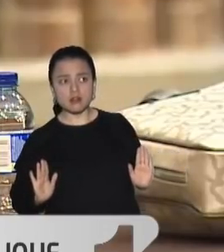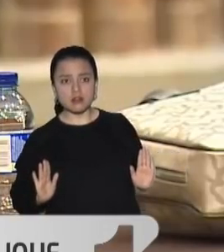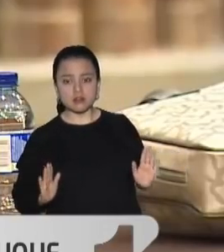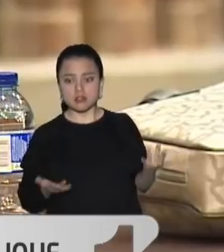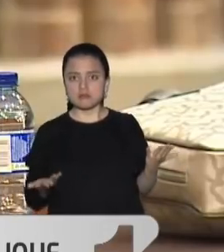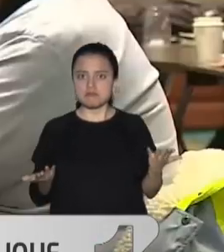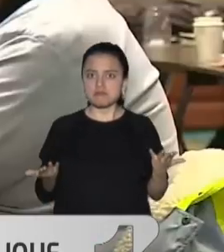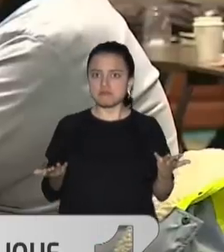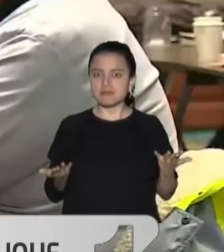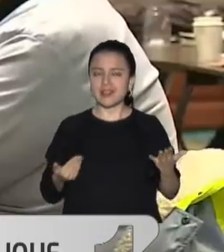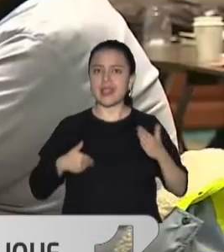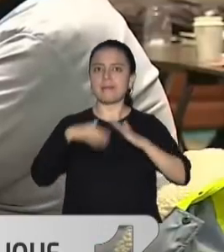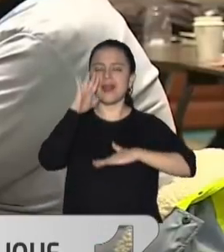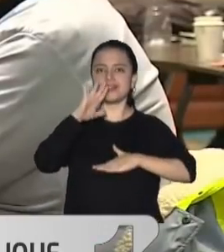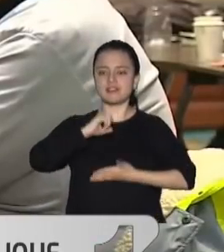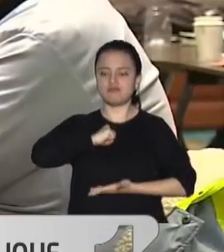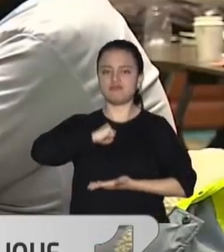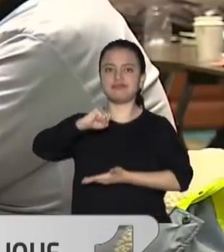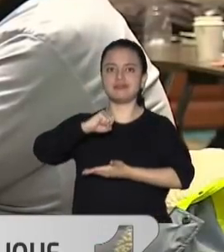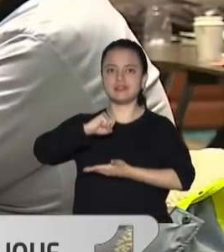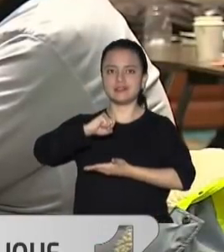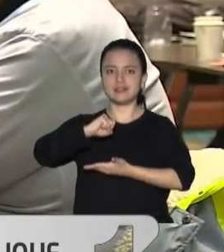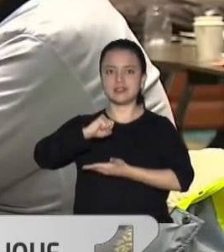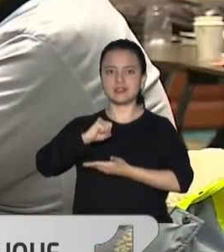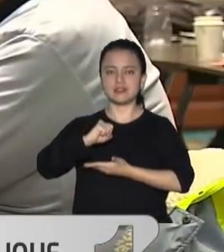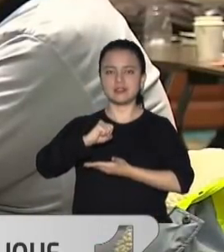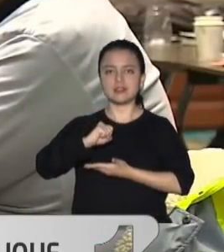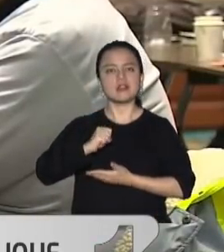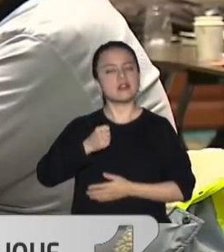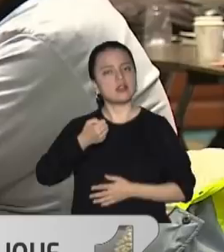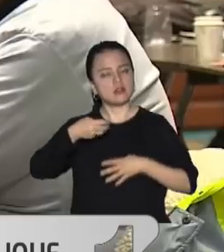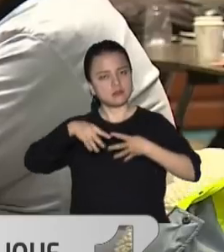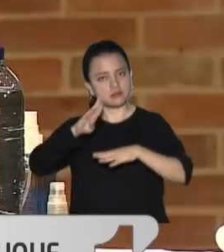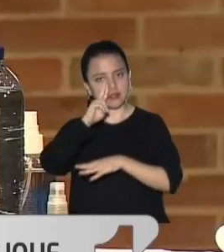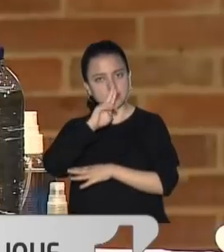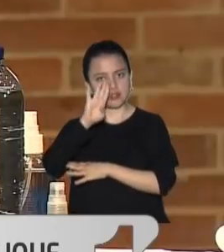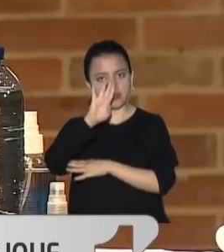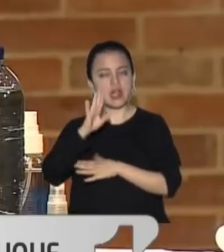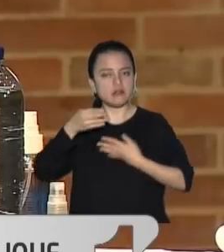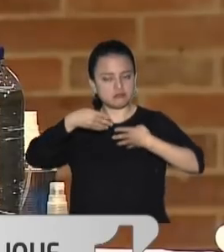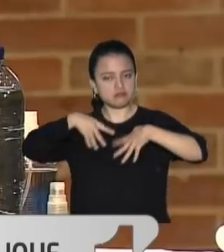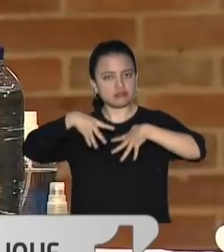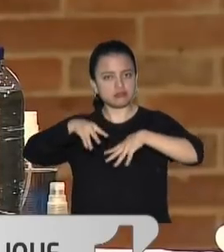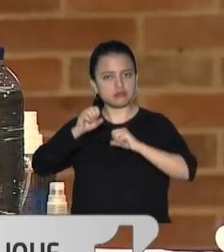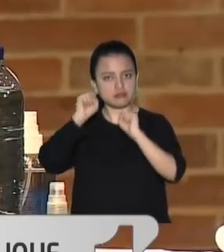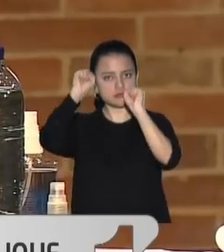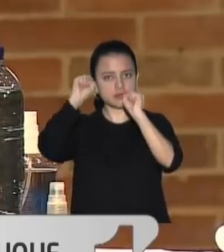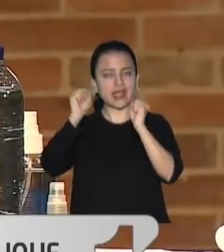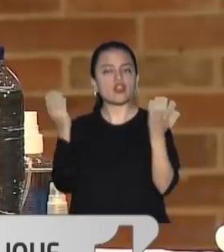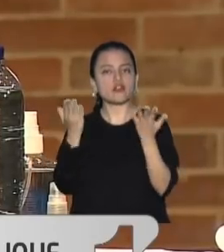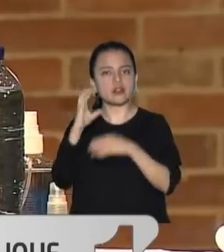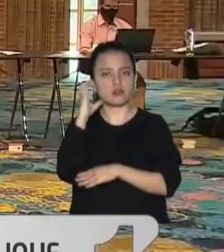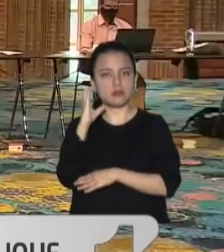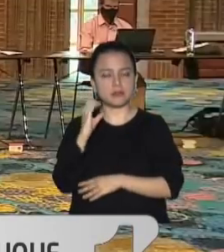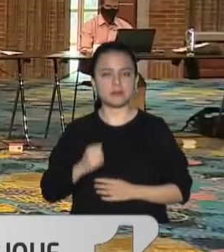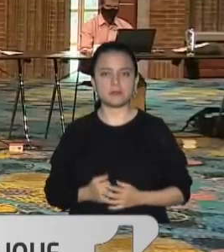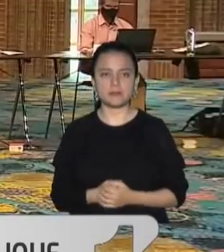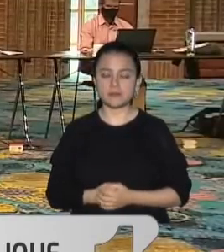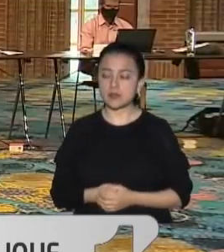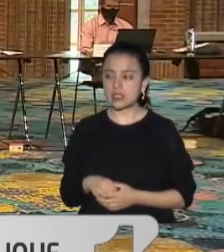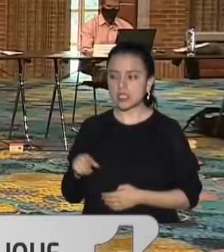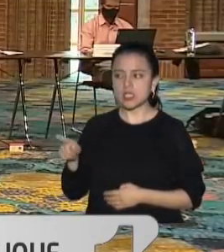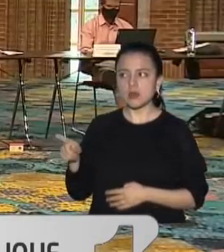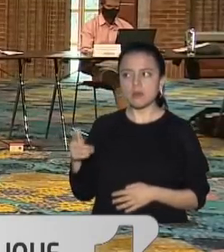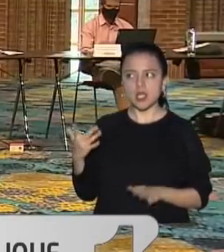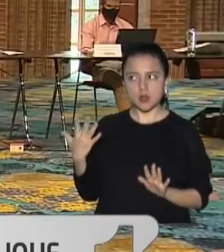de la protesta social en Colombia. Francisco, después del anuncio de